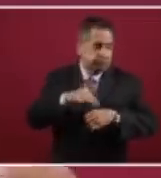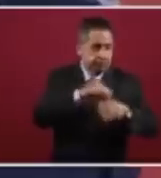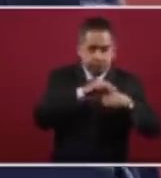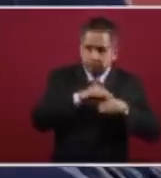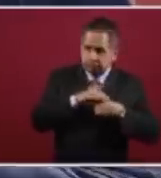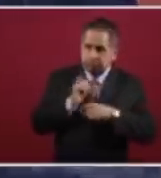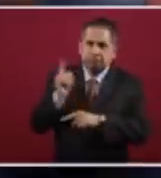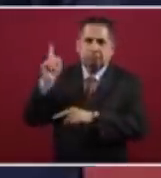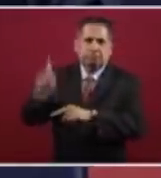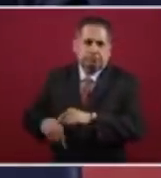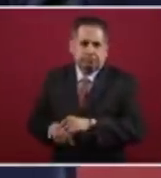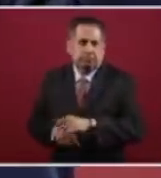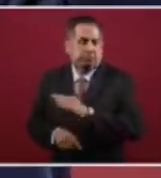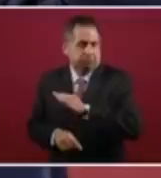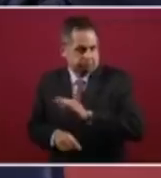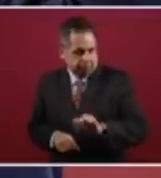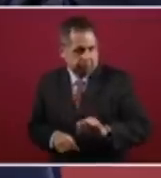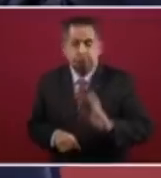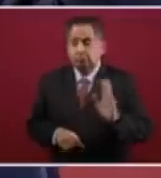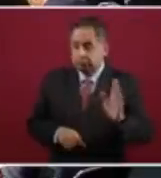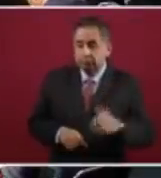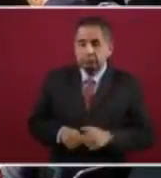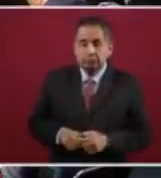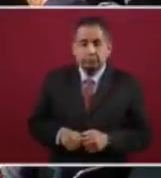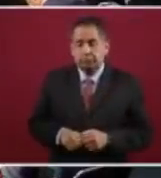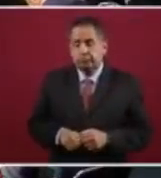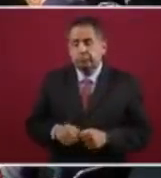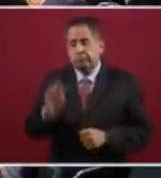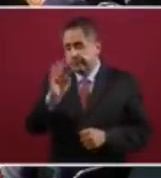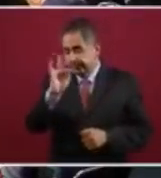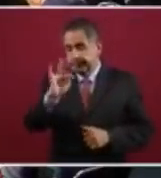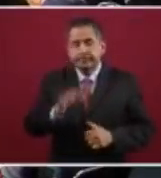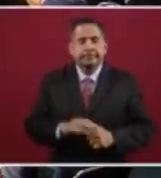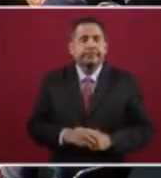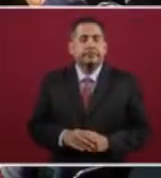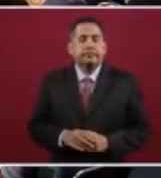Eso es lo que estoy proponiendo. Ahora, si